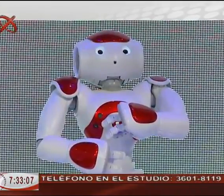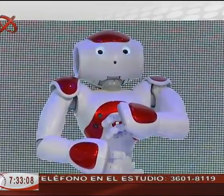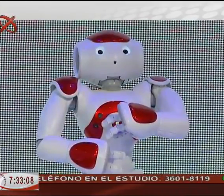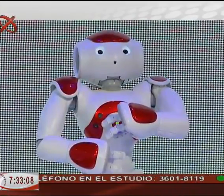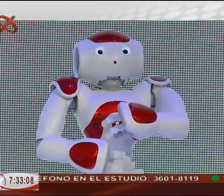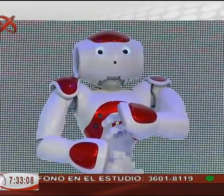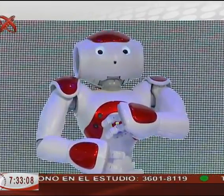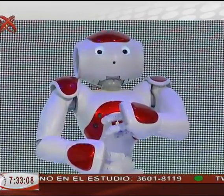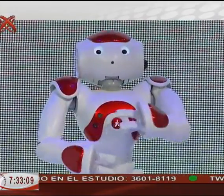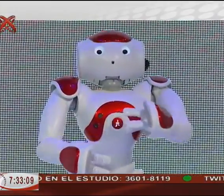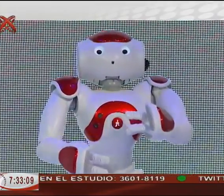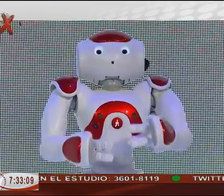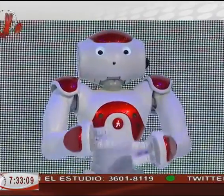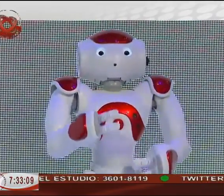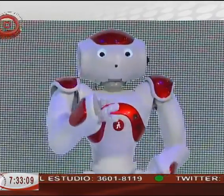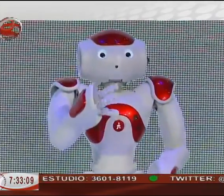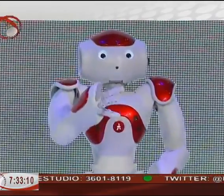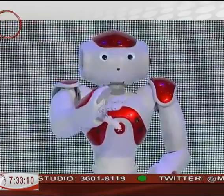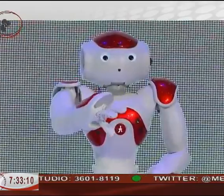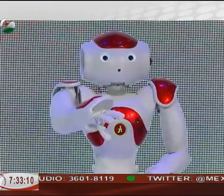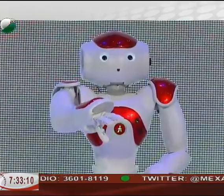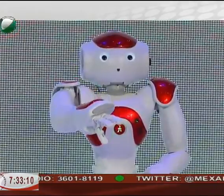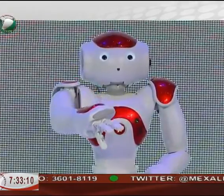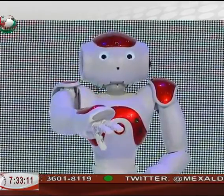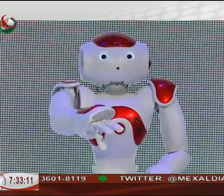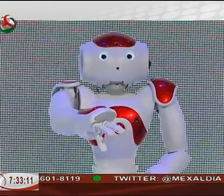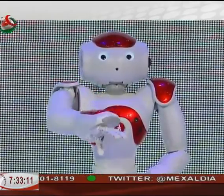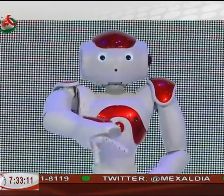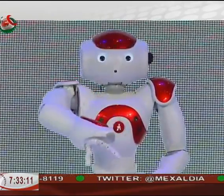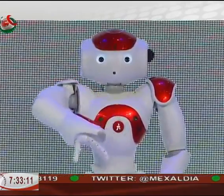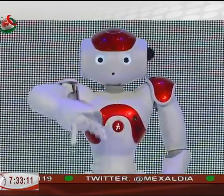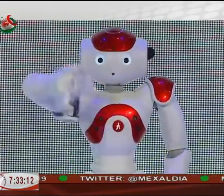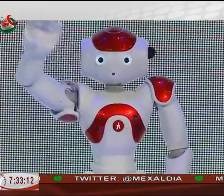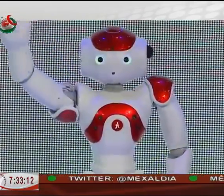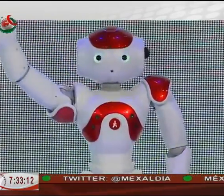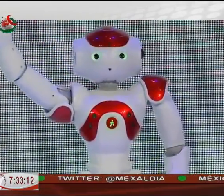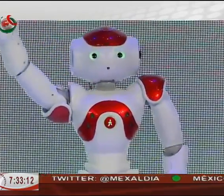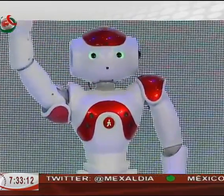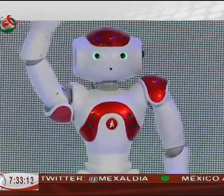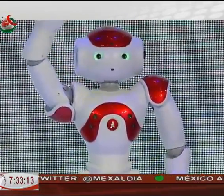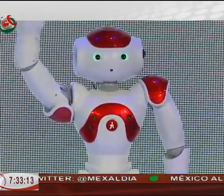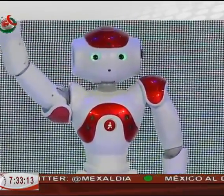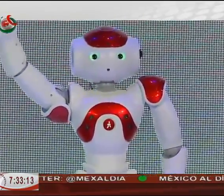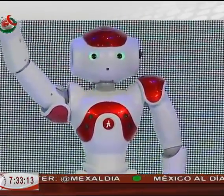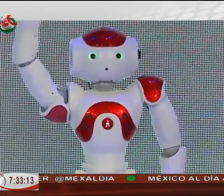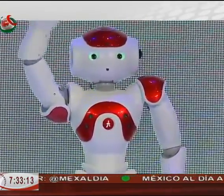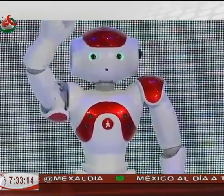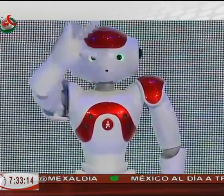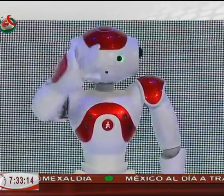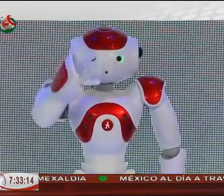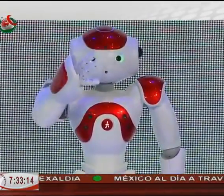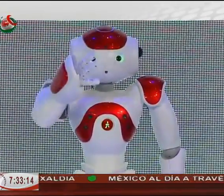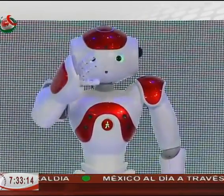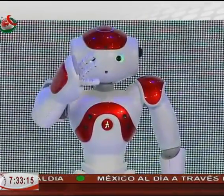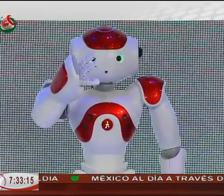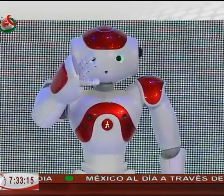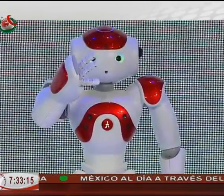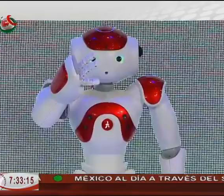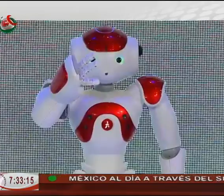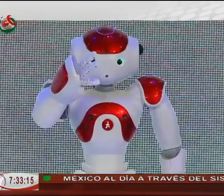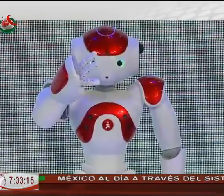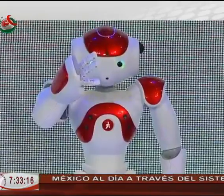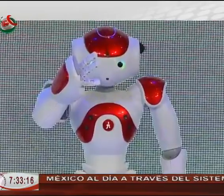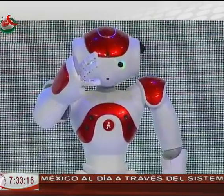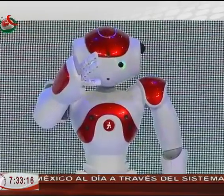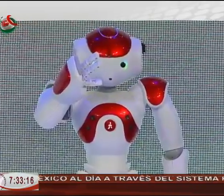la oportunidad de participar en CIBOS, que es la conferencia anual de servicios financieros de SwiftU, que se llevará a cabo